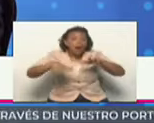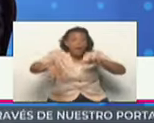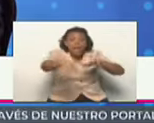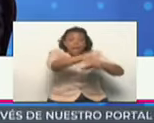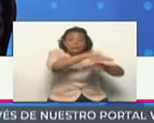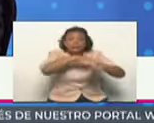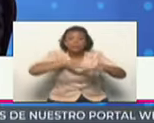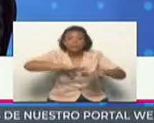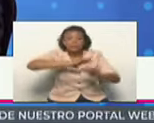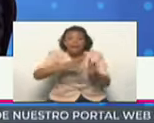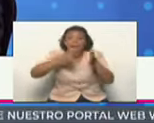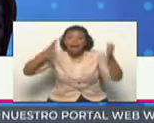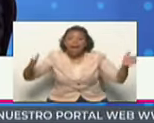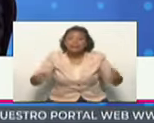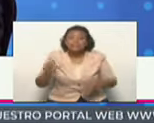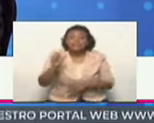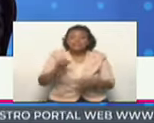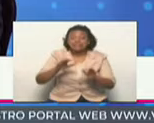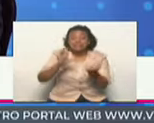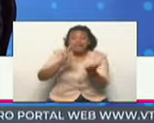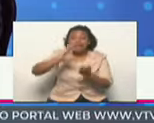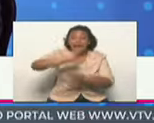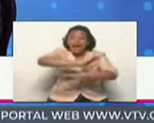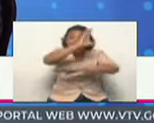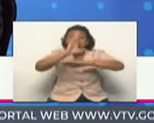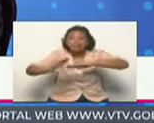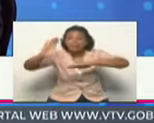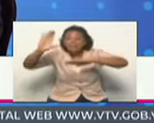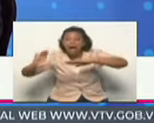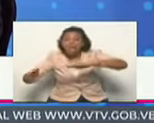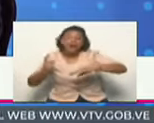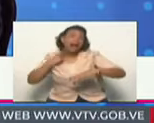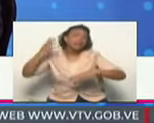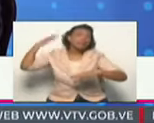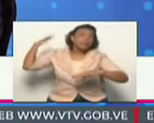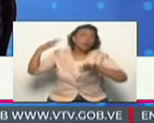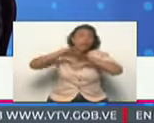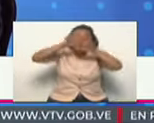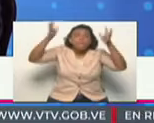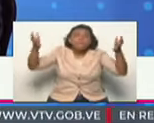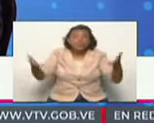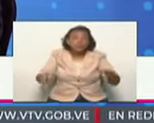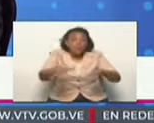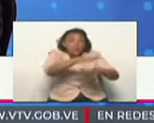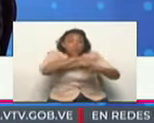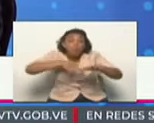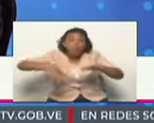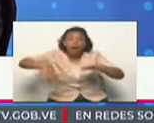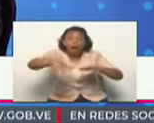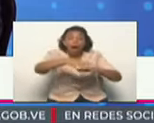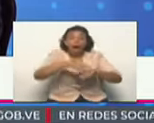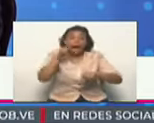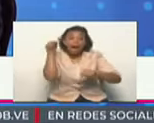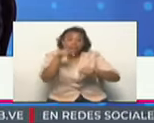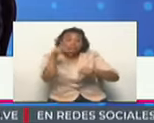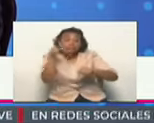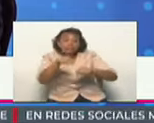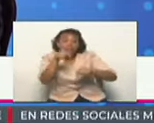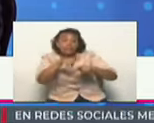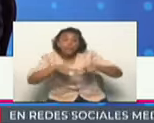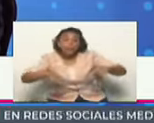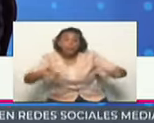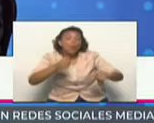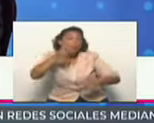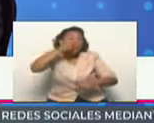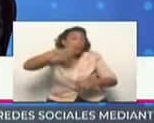Gran Sabana, de Canaima, es la región más antigua del mundo y donde están de los